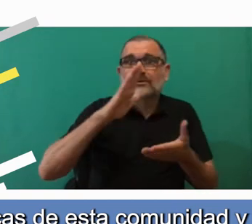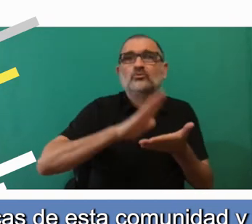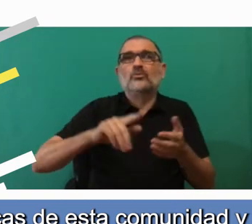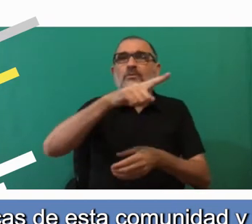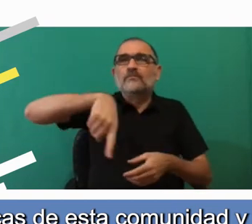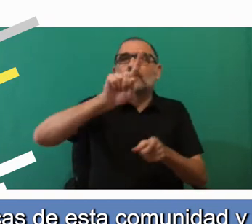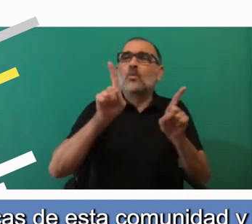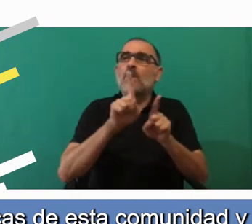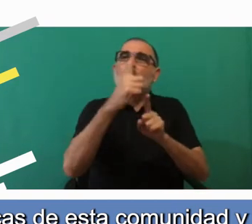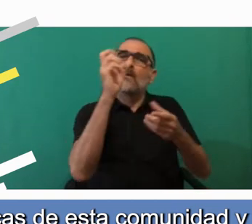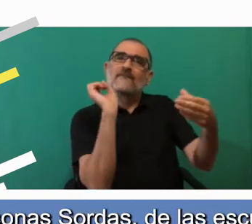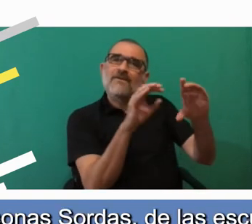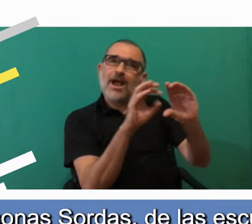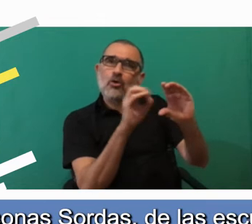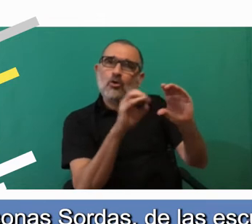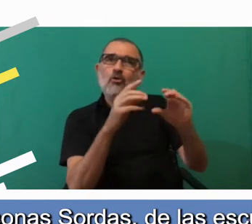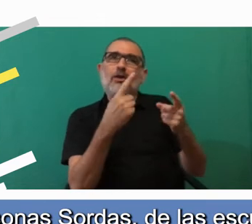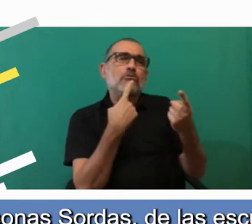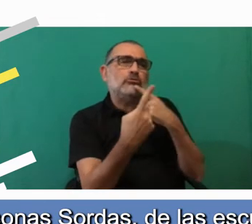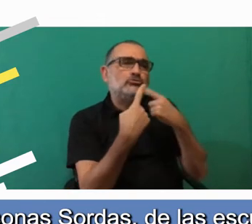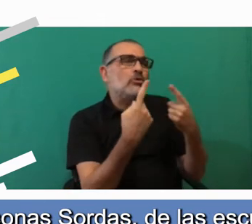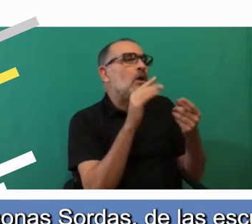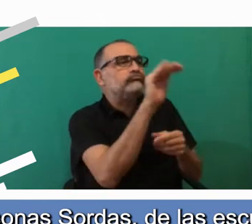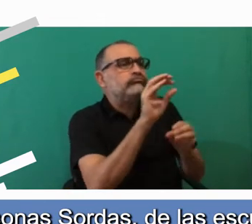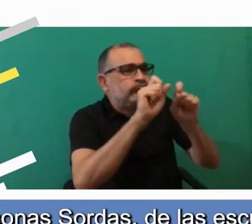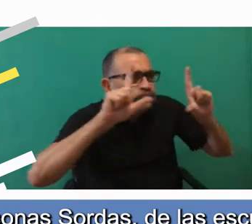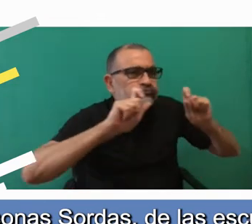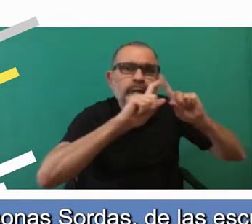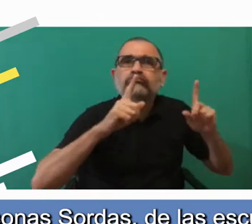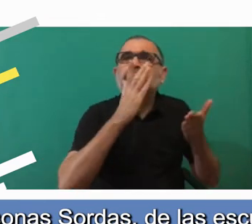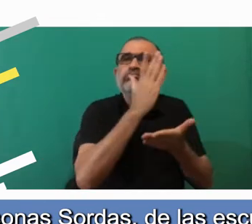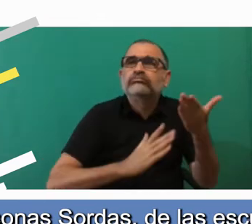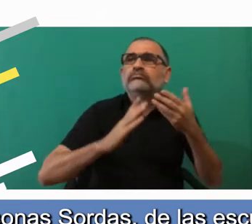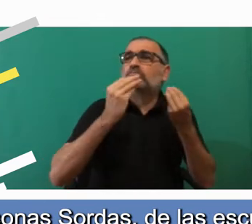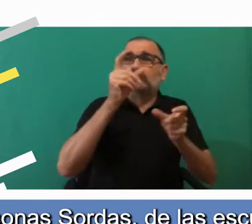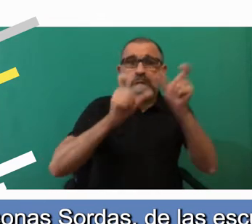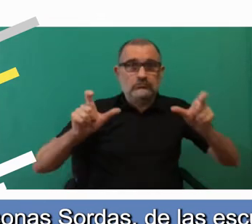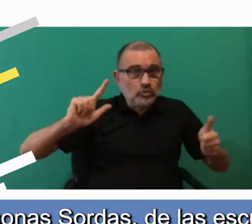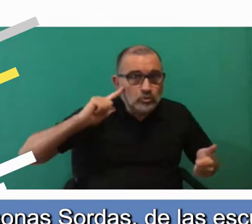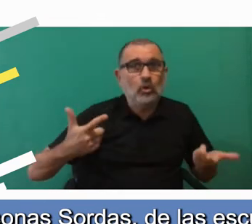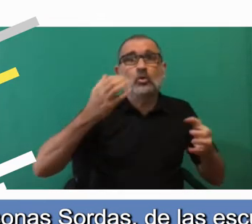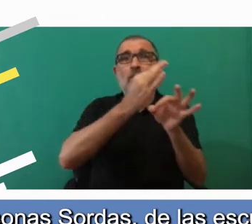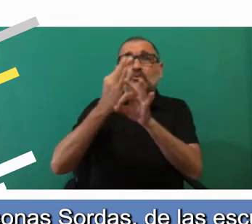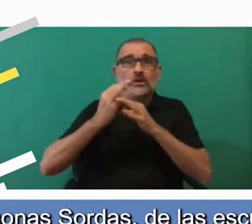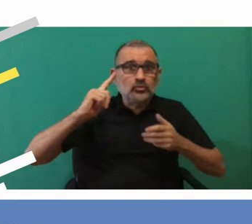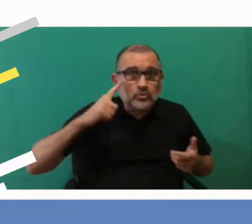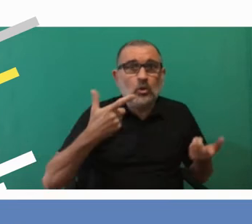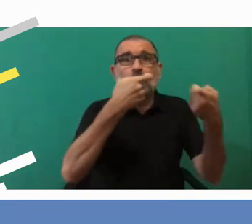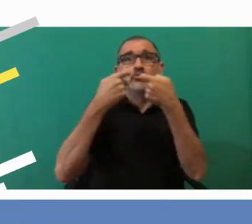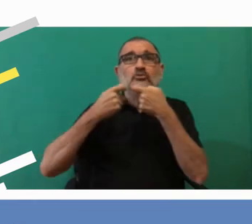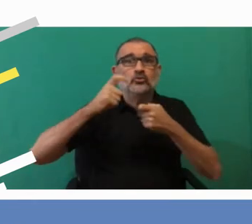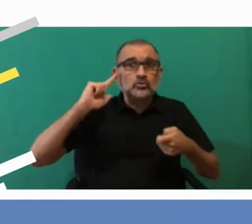de consulta por parte de las personas sordas, de las escuelas de sordos, de las asociaciones de sordos de nuestro